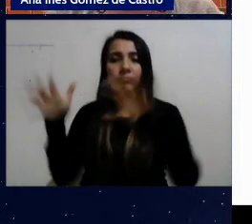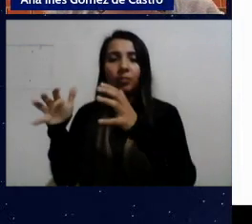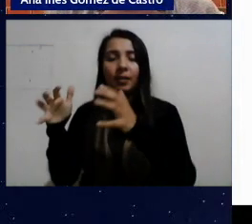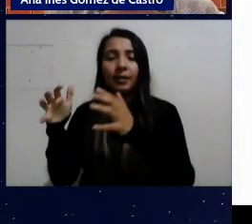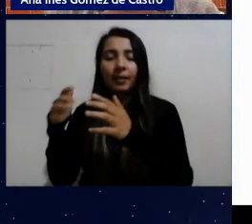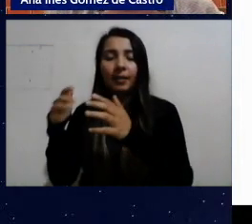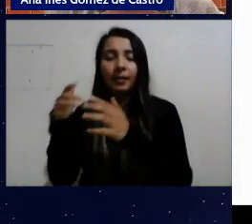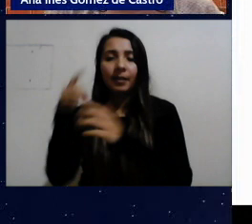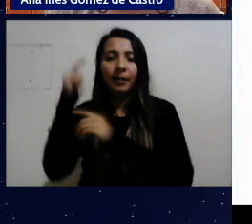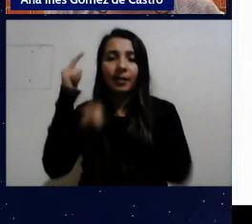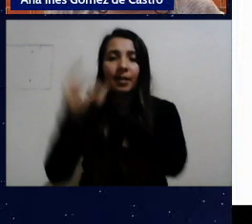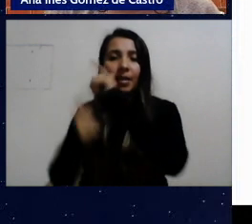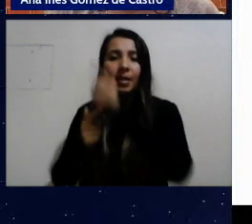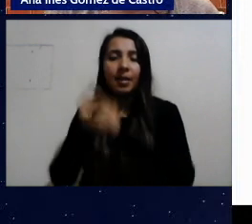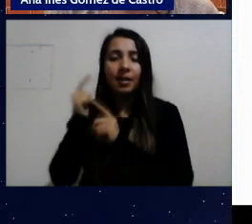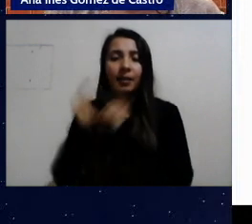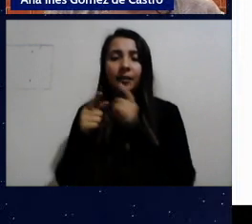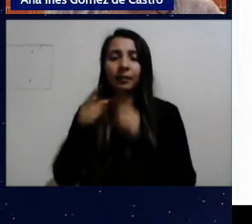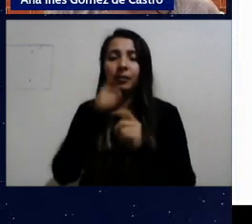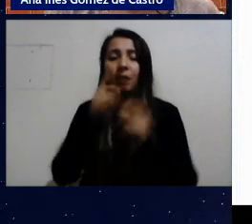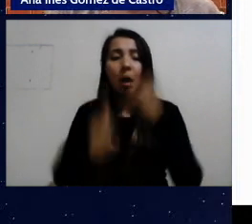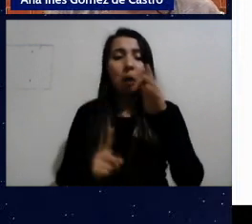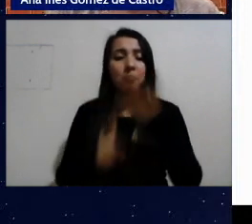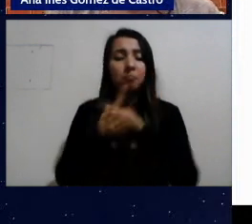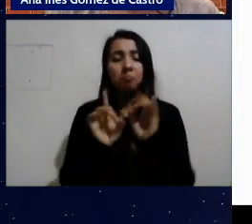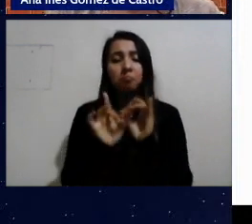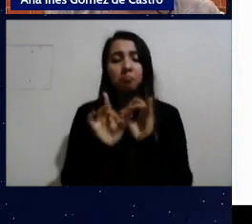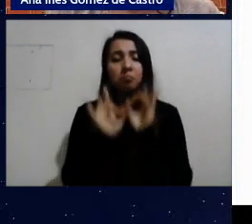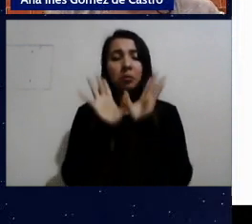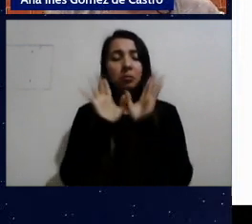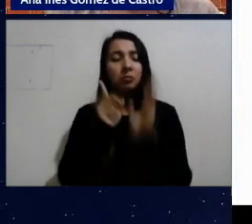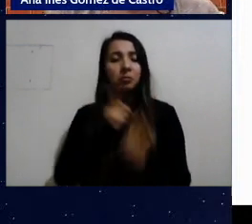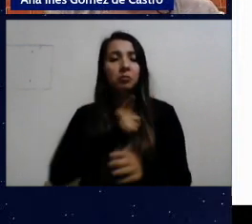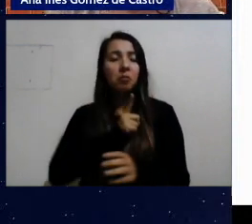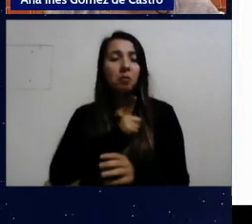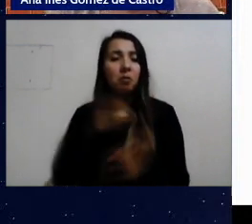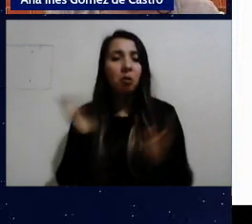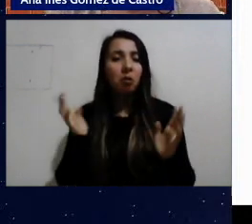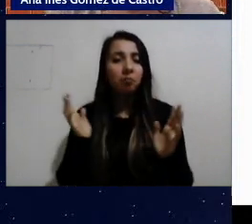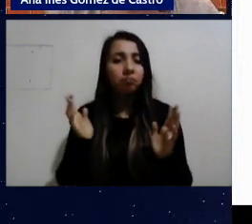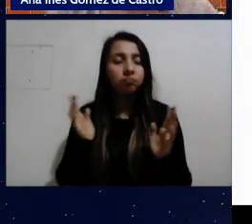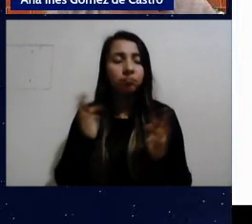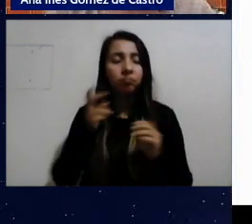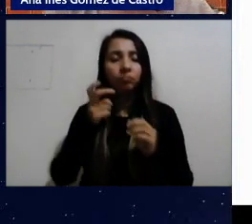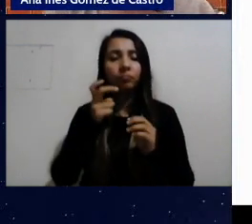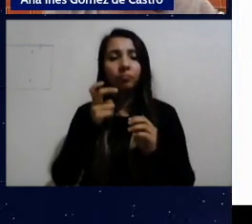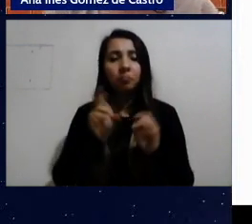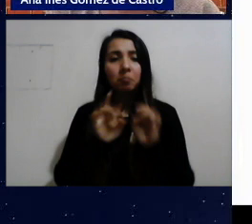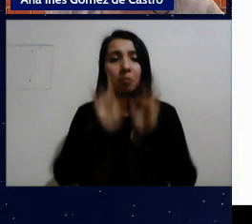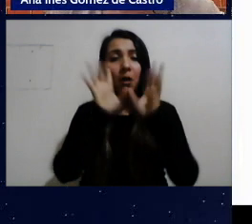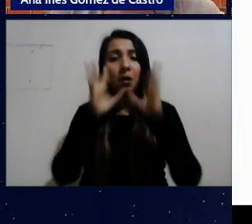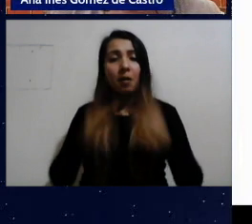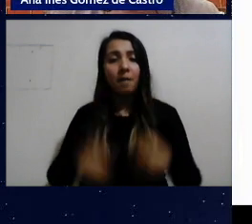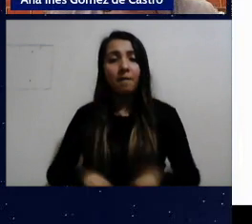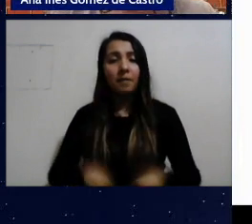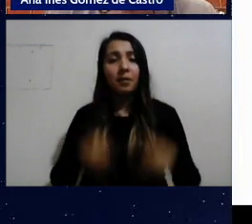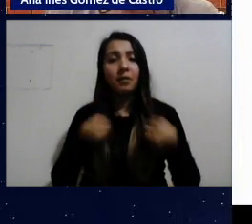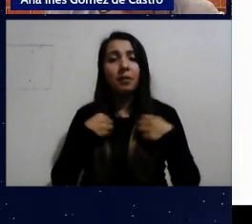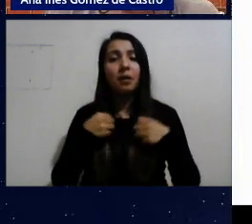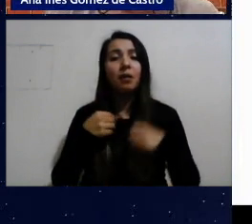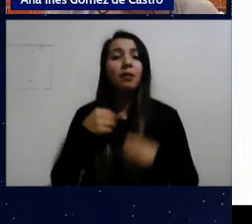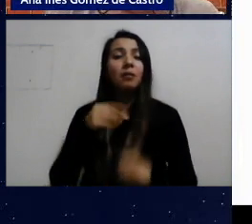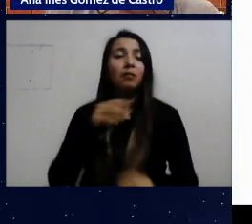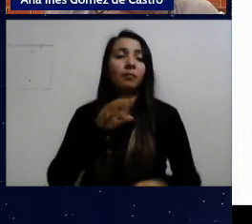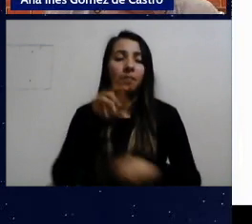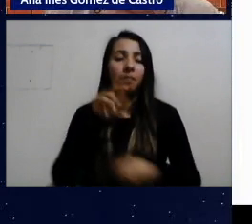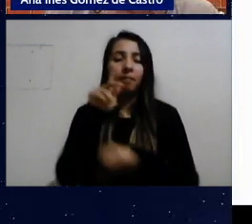la generación espontánea, es decir, que de alguna manera, de pronto, sale la vida y que,